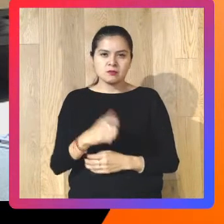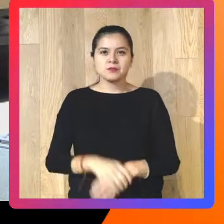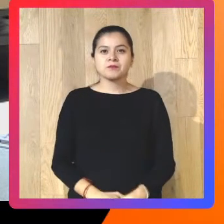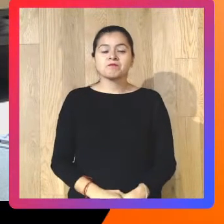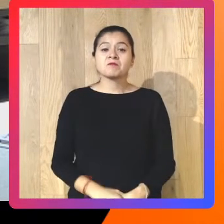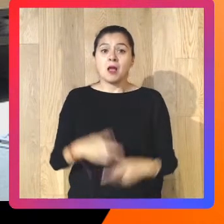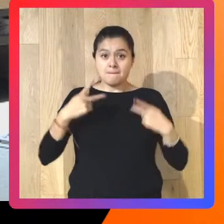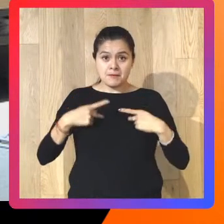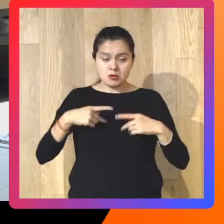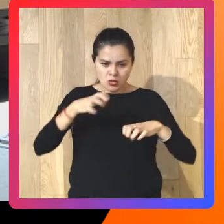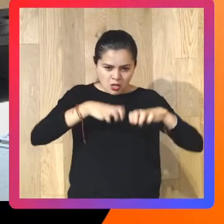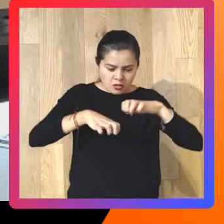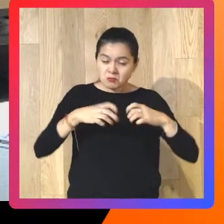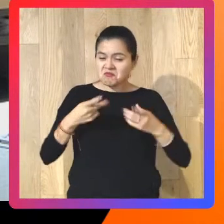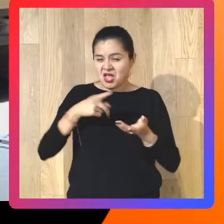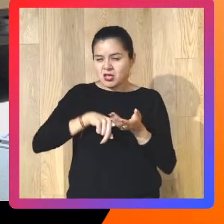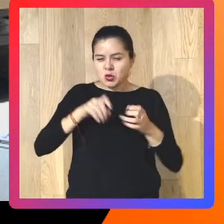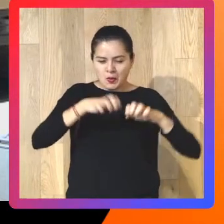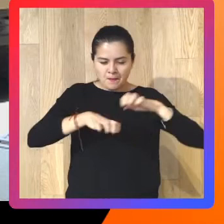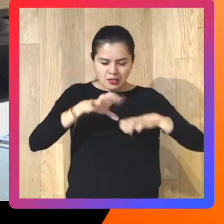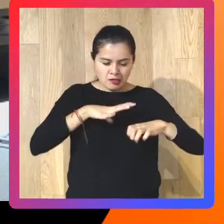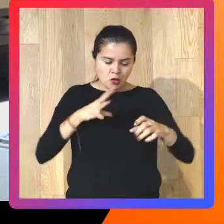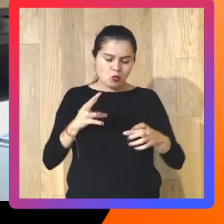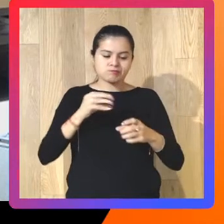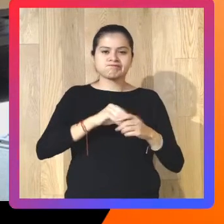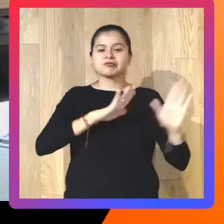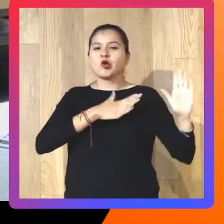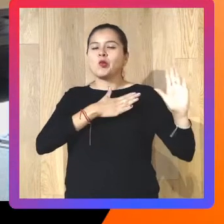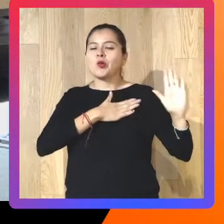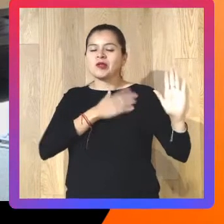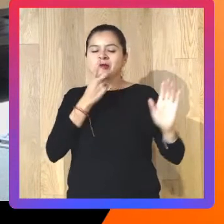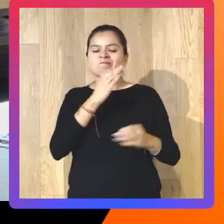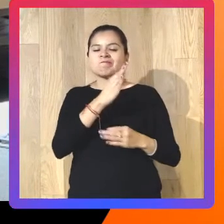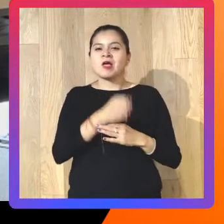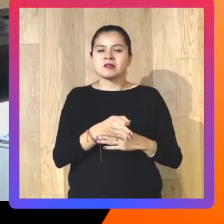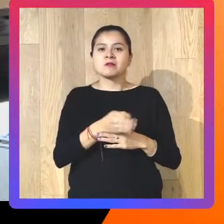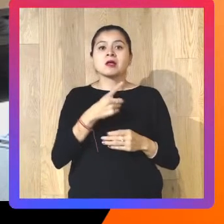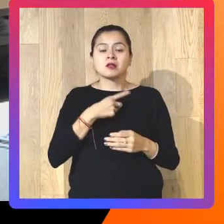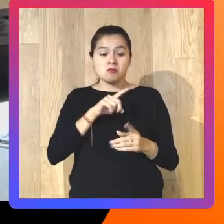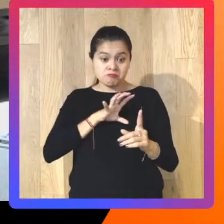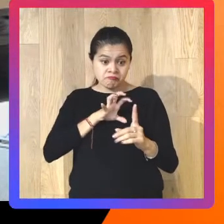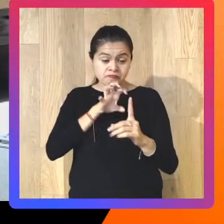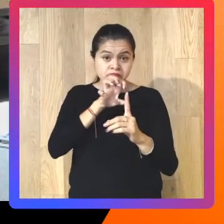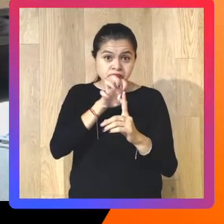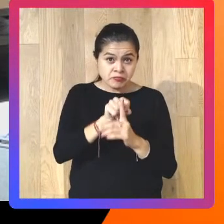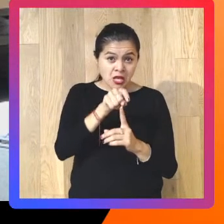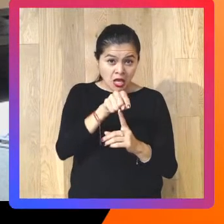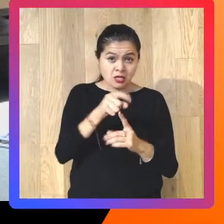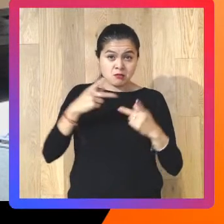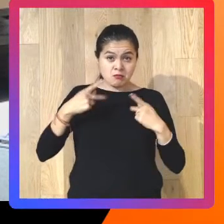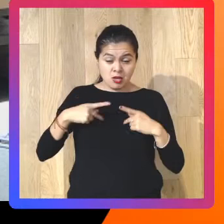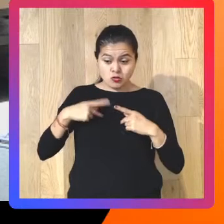Las empresas que han entrado en ese compromiso, lo que nos dicen es que se ha logrado que esos colaboradores